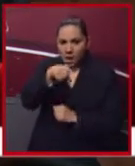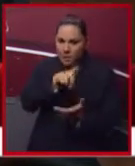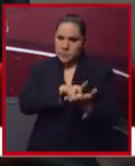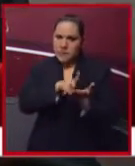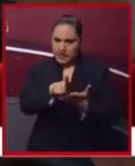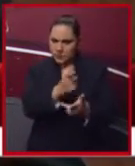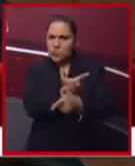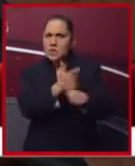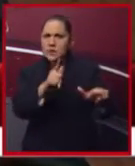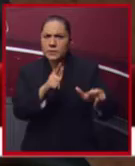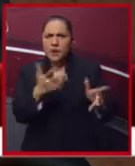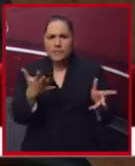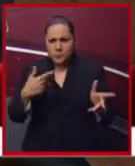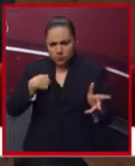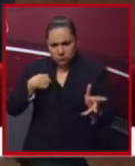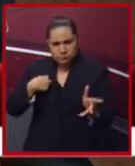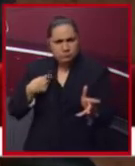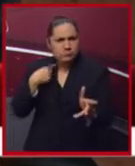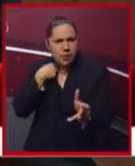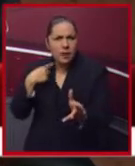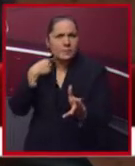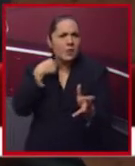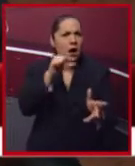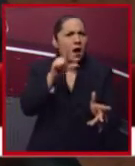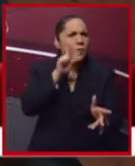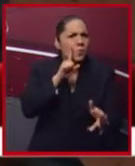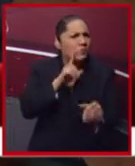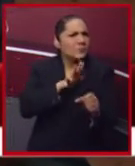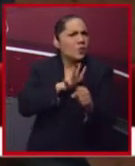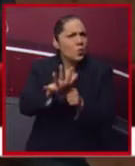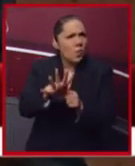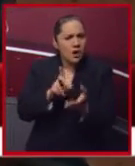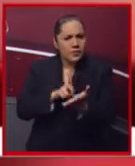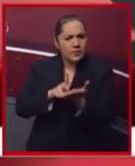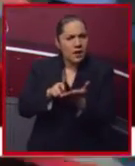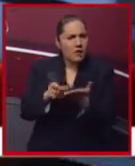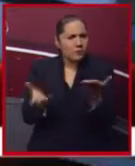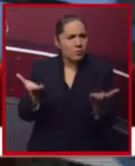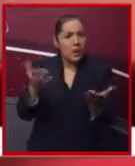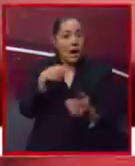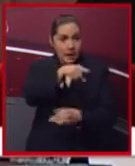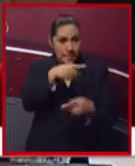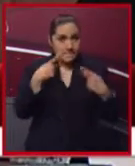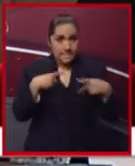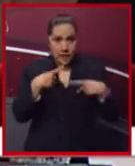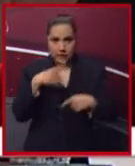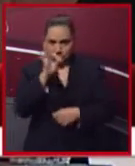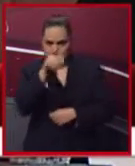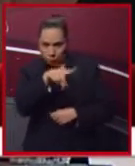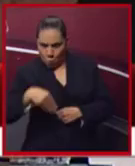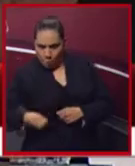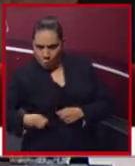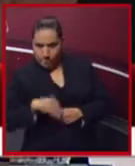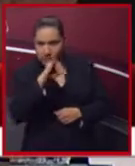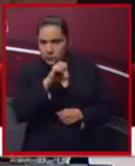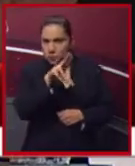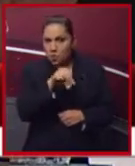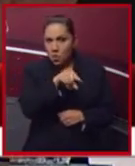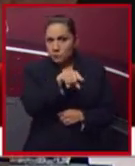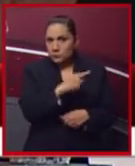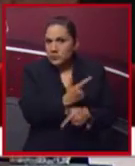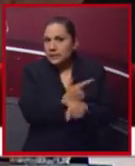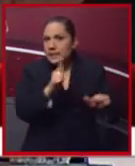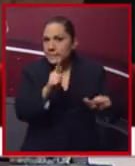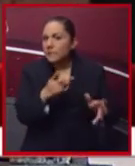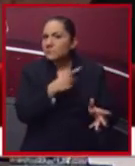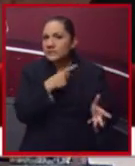es el feminicidio, con esta parte de la libertad del imputado. Donde el Ministerio Público es el primer obstáculo